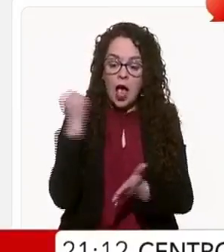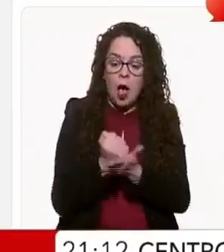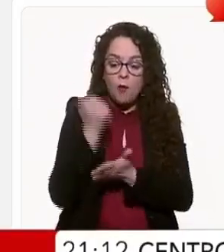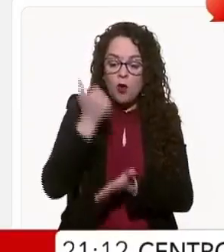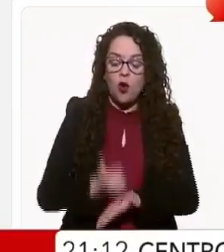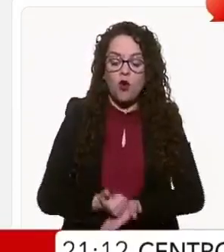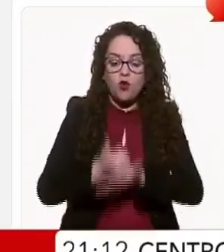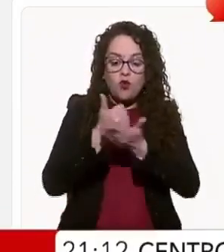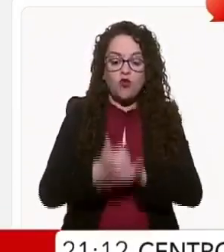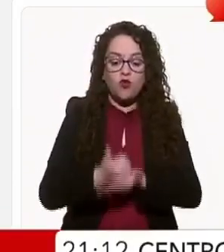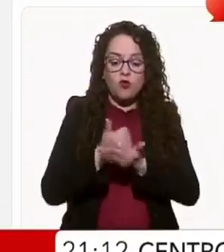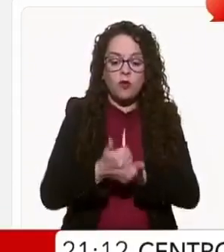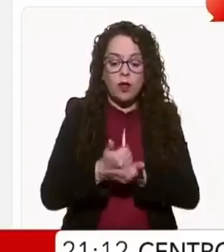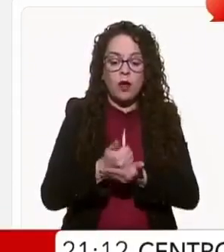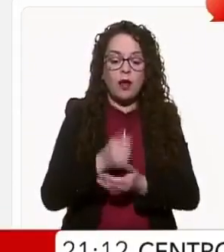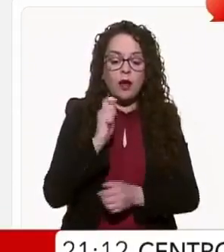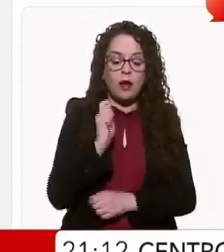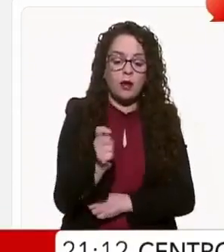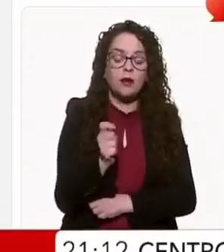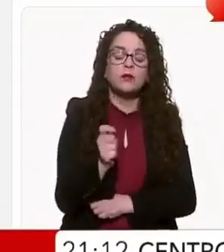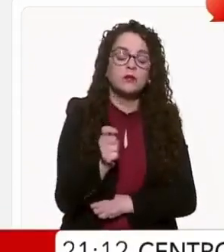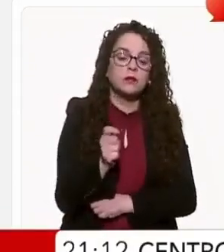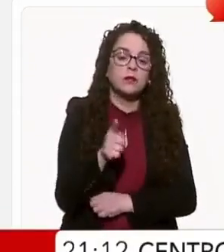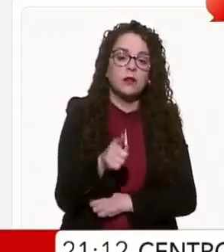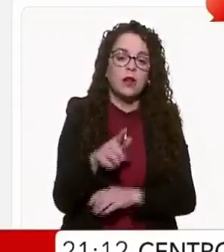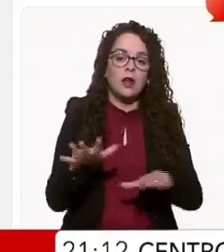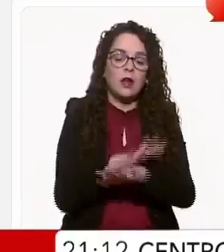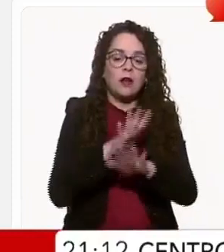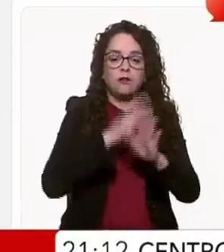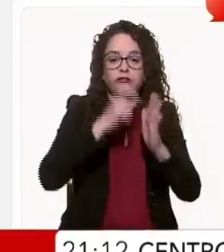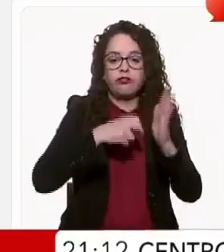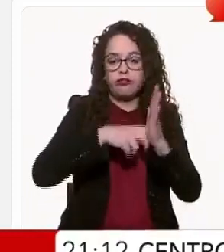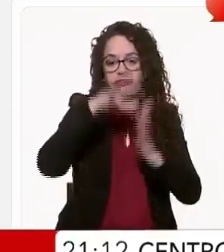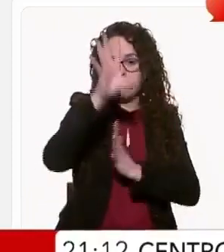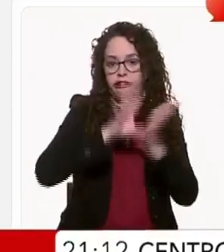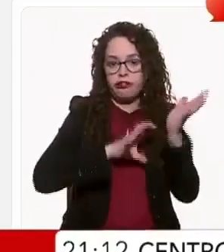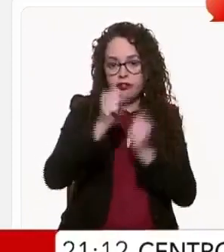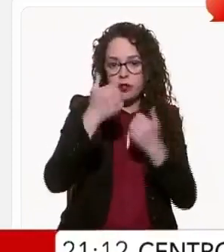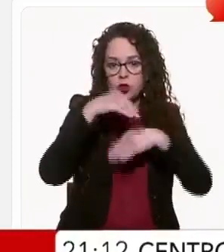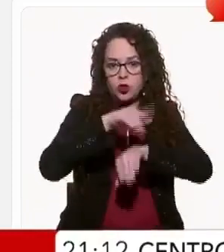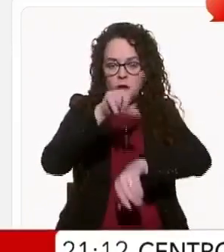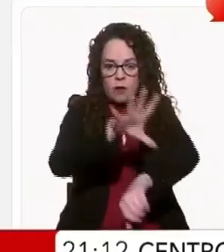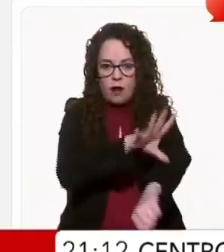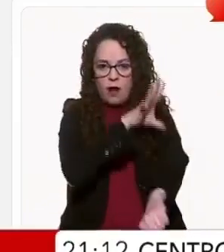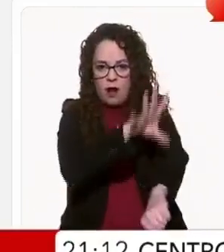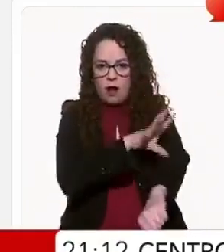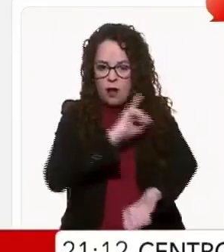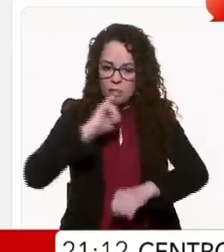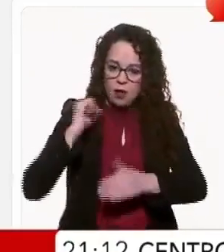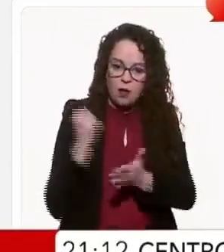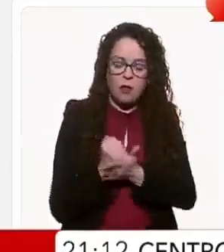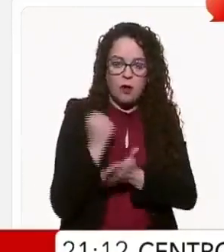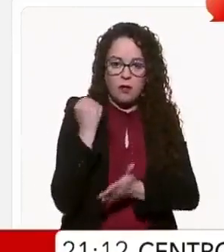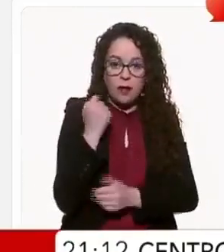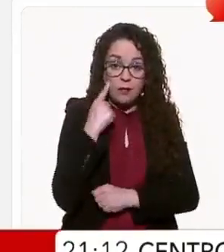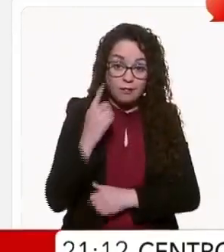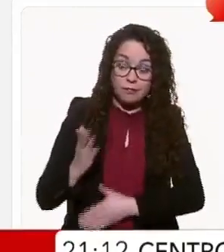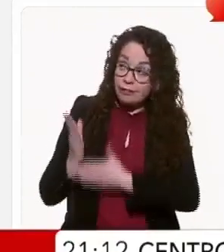energética. Ajá. Son 2, 4, 6, 8, 10. Luego 1, 2, 3, 4,